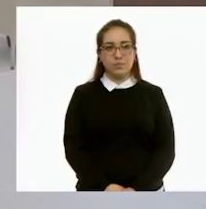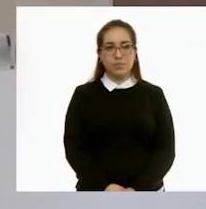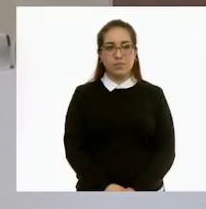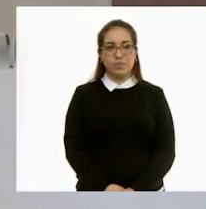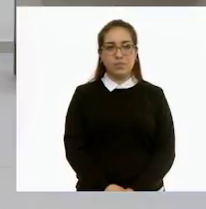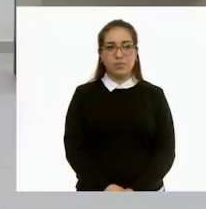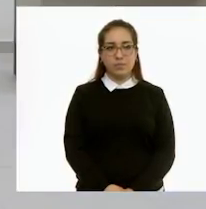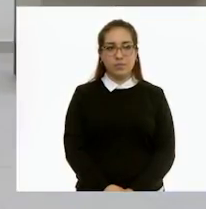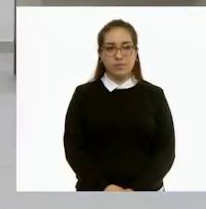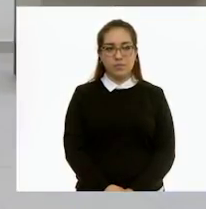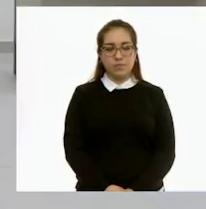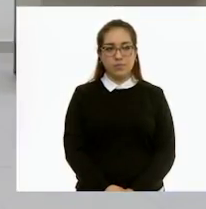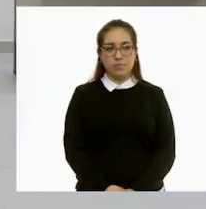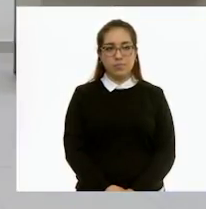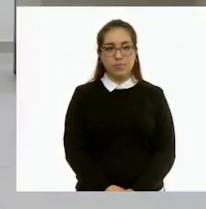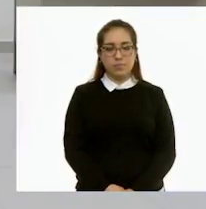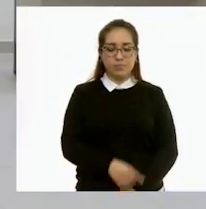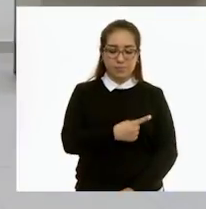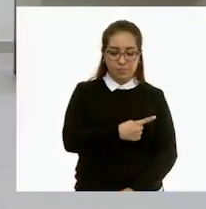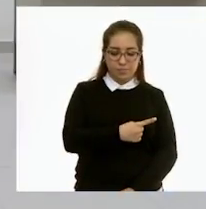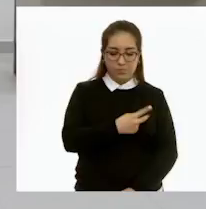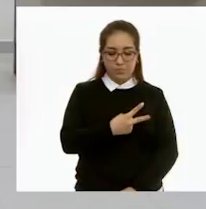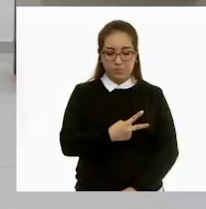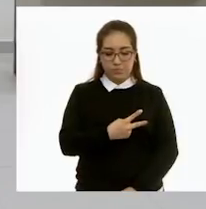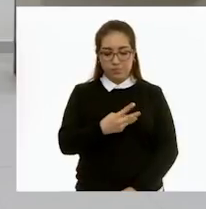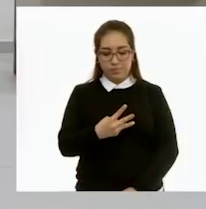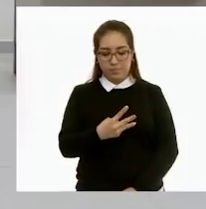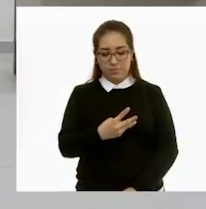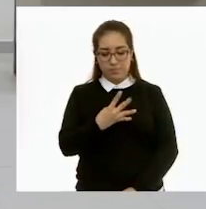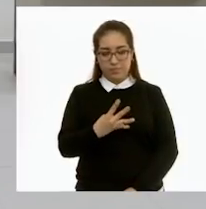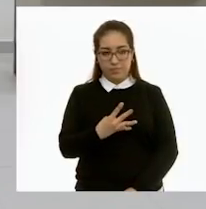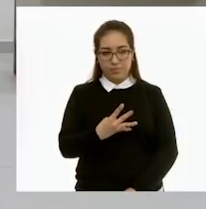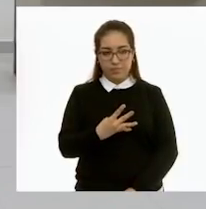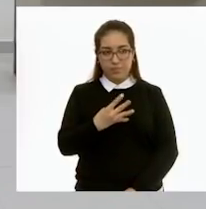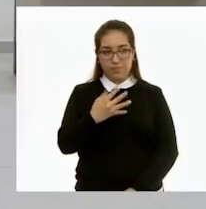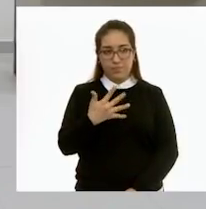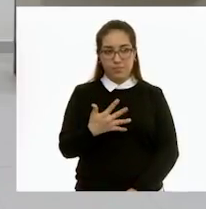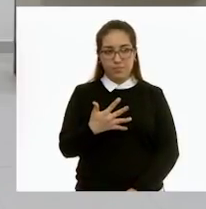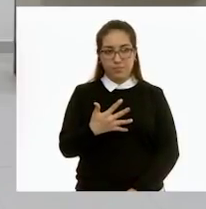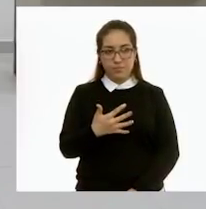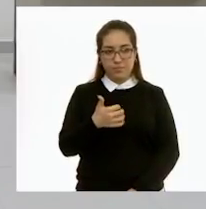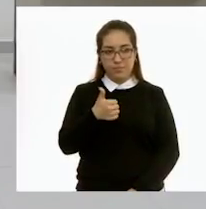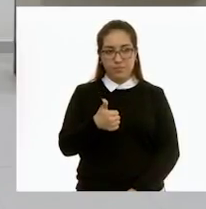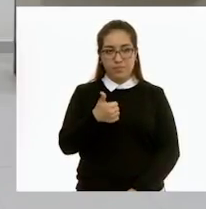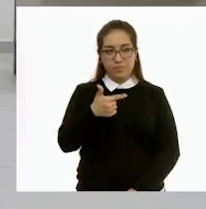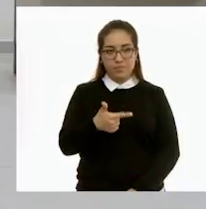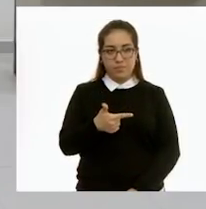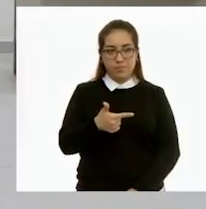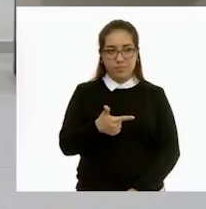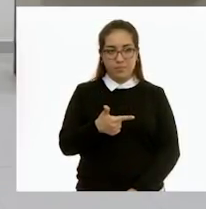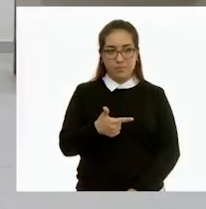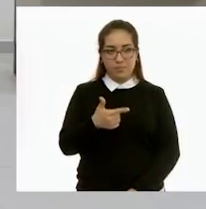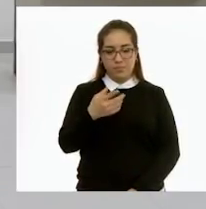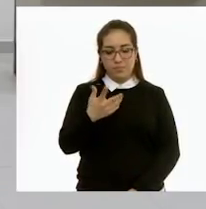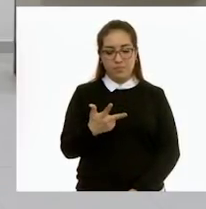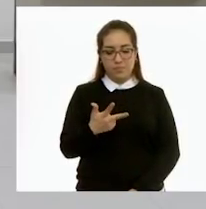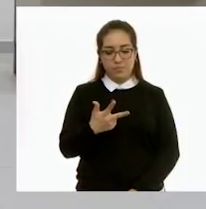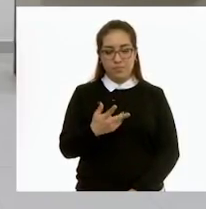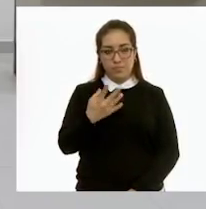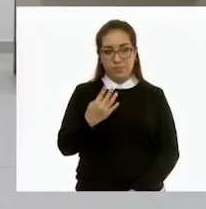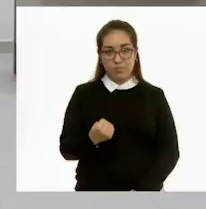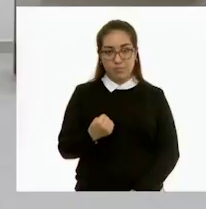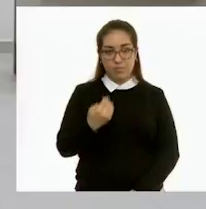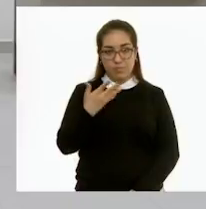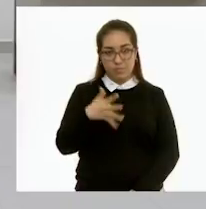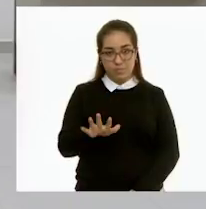Tobi, ga, shono gache, chopa, gayu tapa, chona,